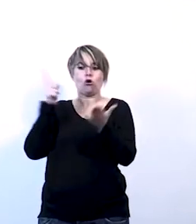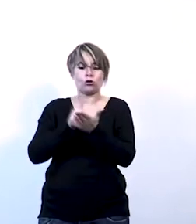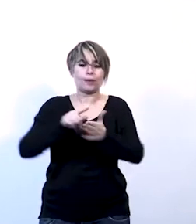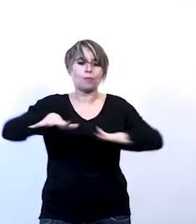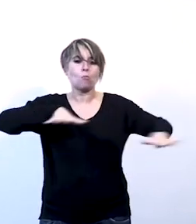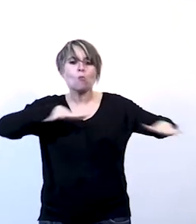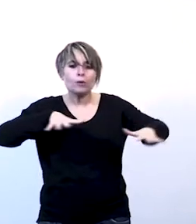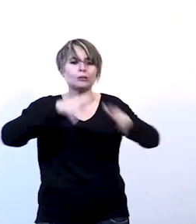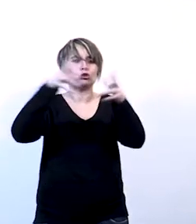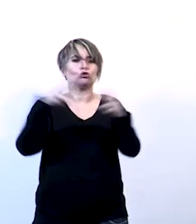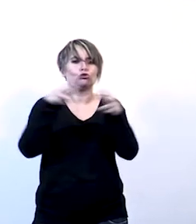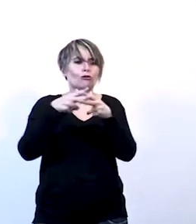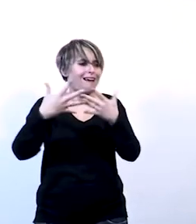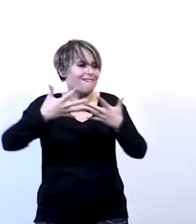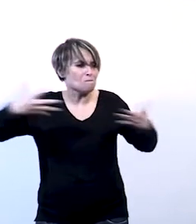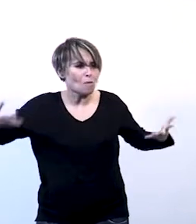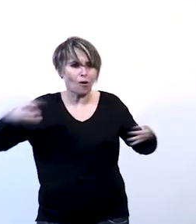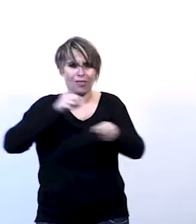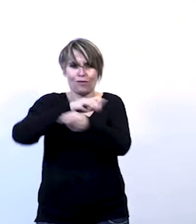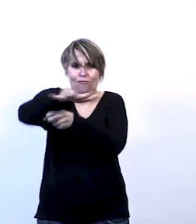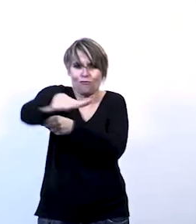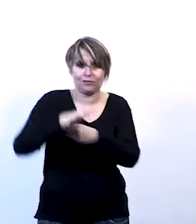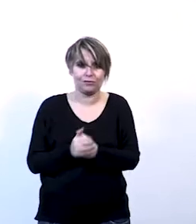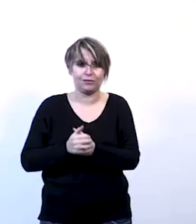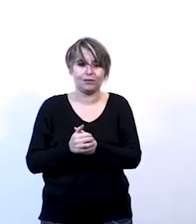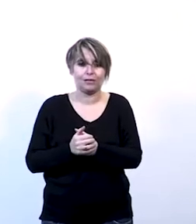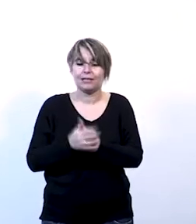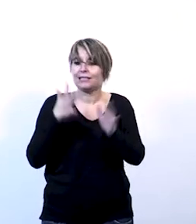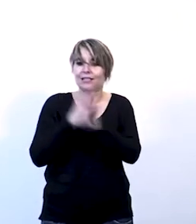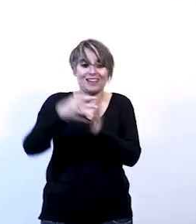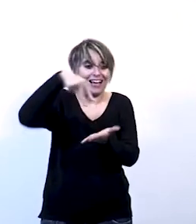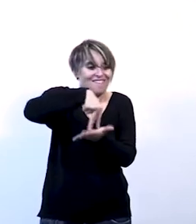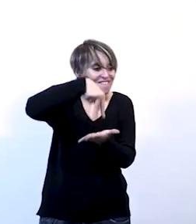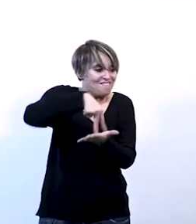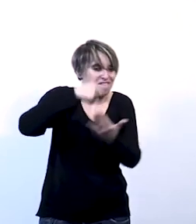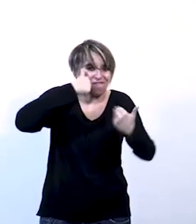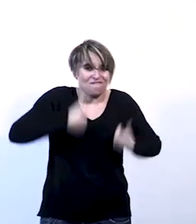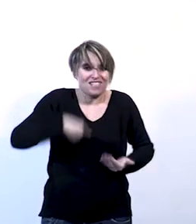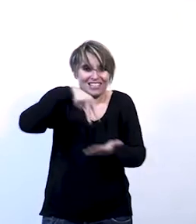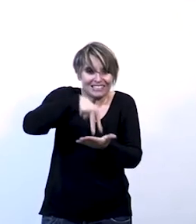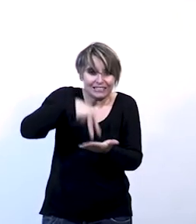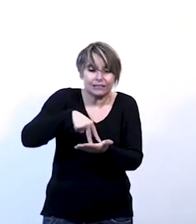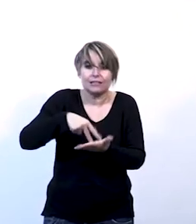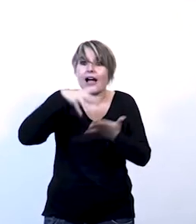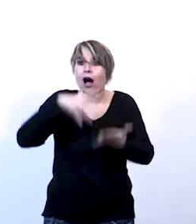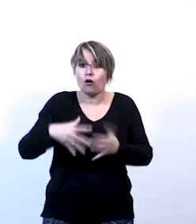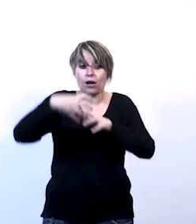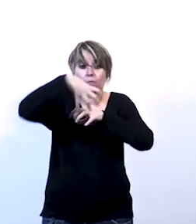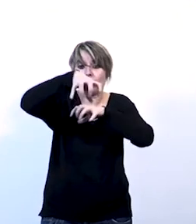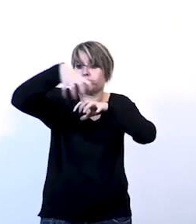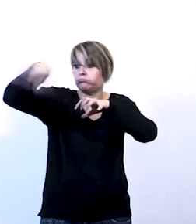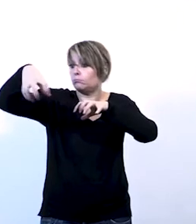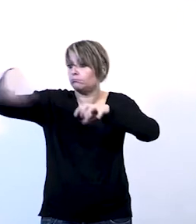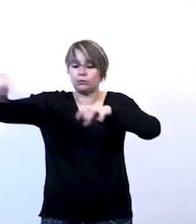movimiento popular grande. Y una de las cosas es estar físicamente en la tierra y con la división que está pasando y